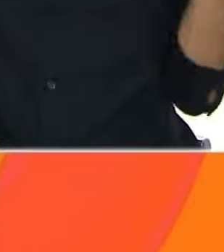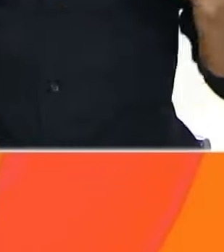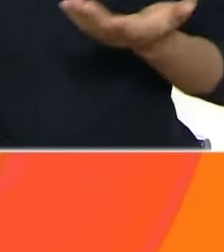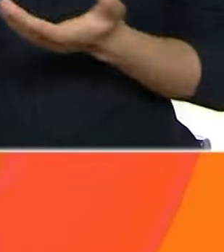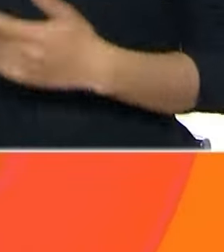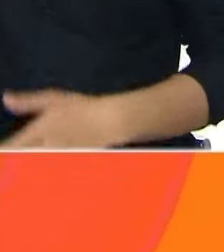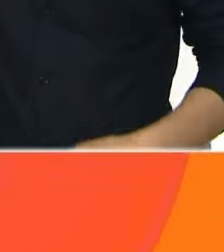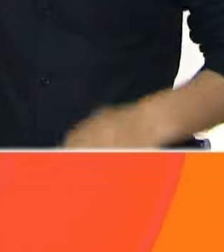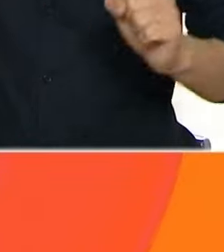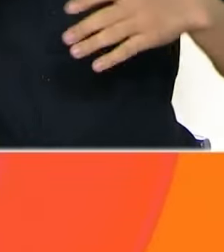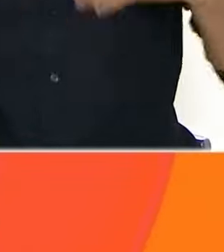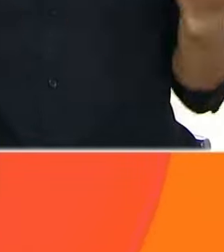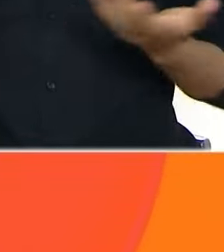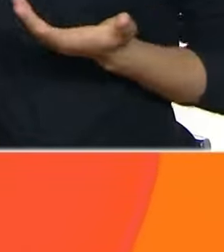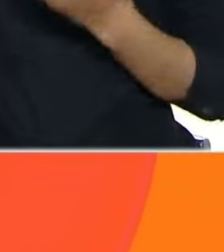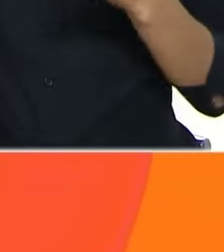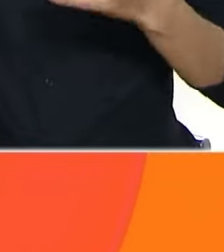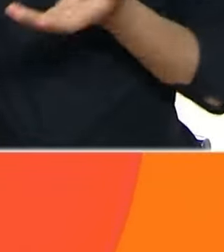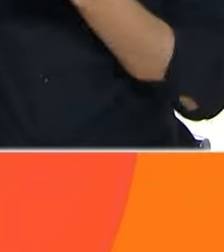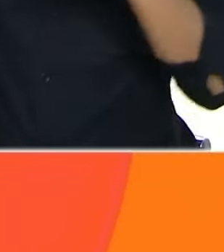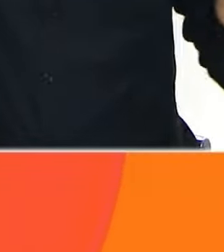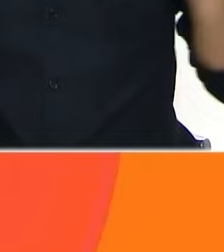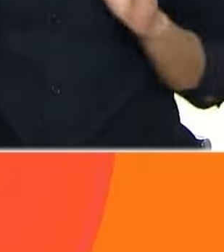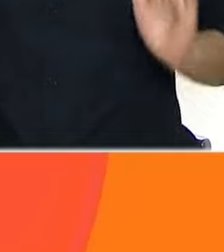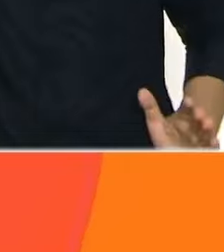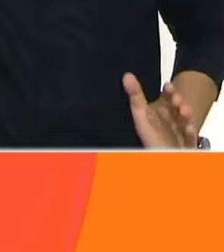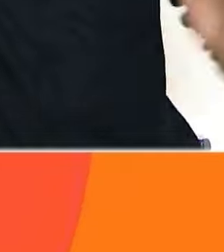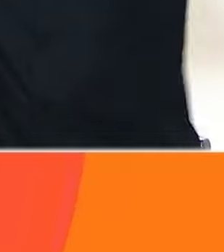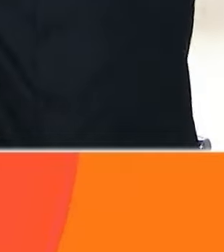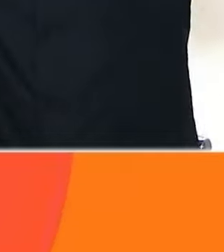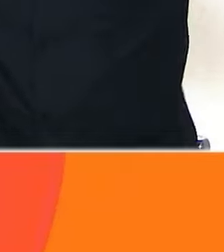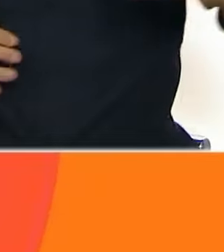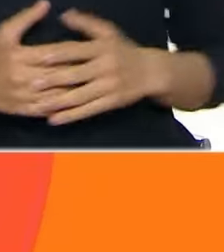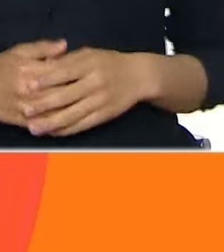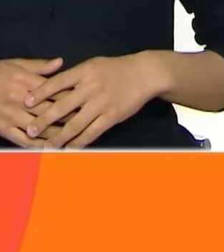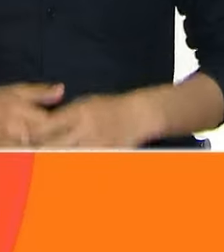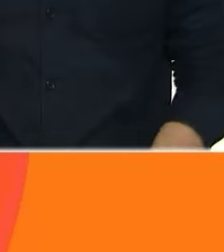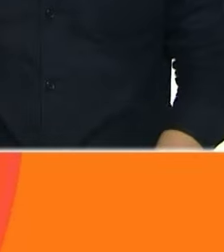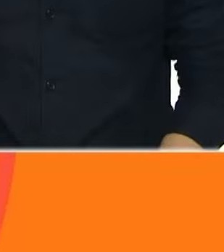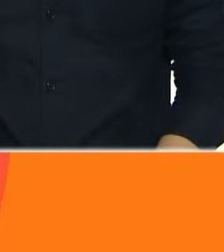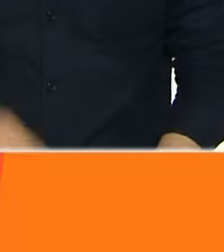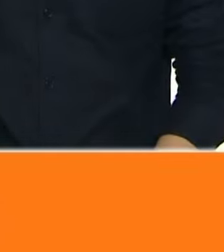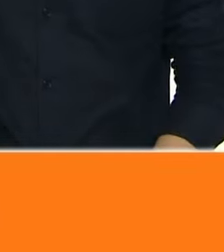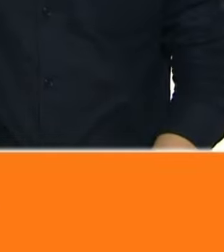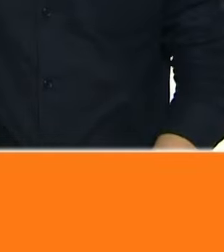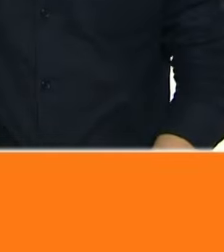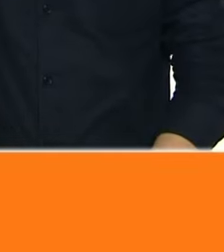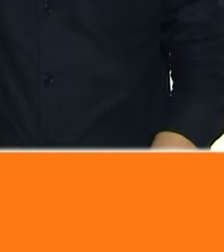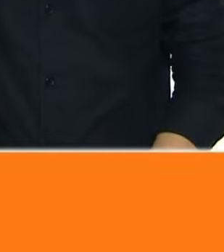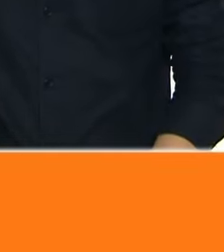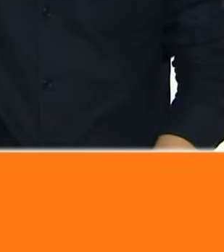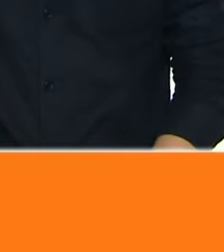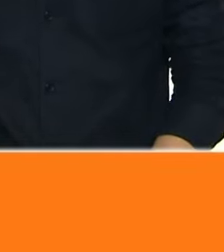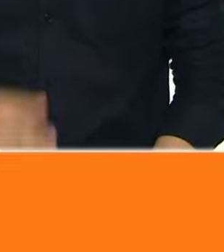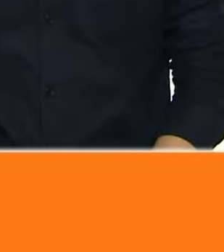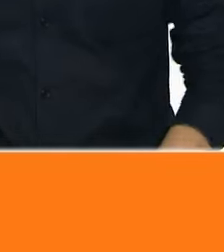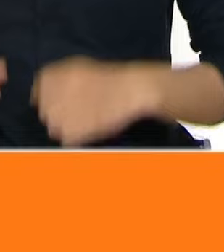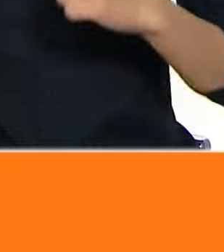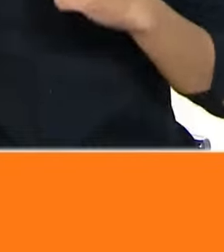enseñar a Josué para que haga desde su espacio? Ahí está, José. Okay, ¿un pasito? Sí. A ver, enseña. ¿Un pasito sería? Sí, Josué. ¿Eh?